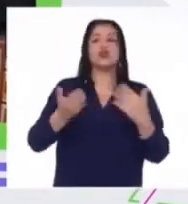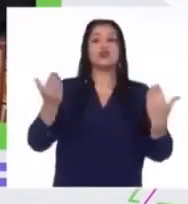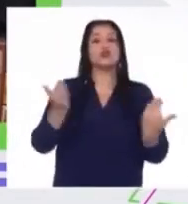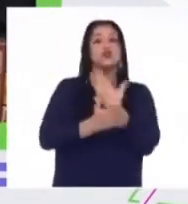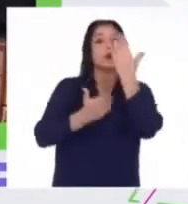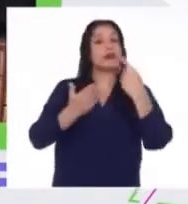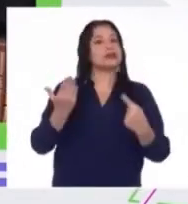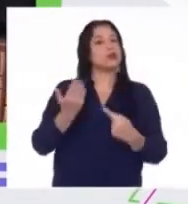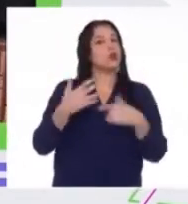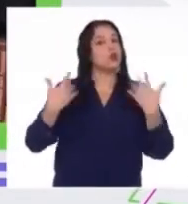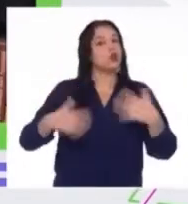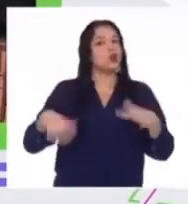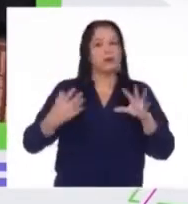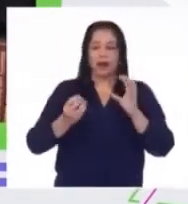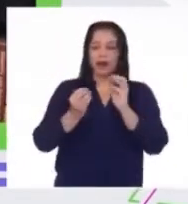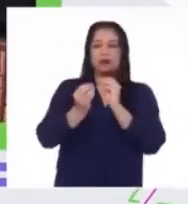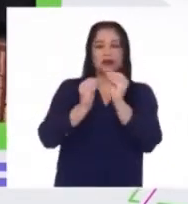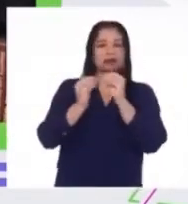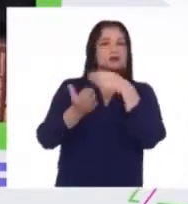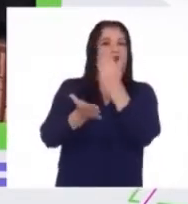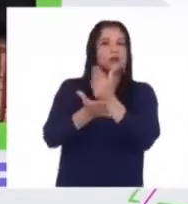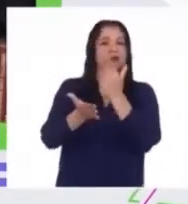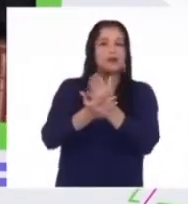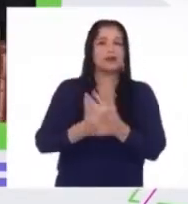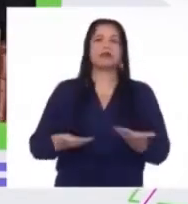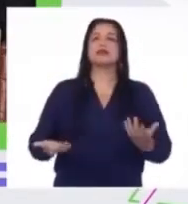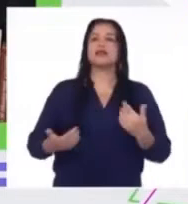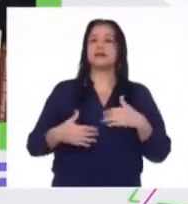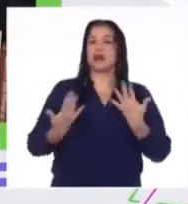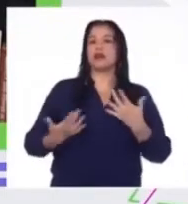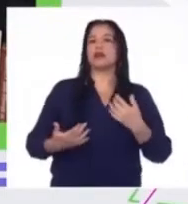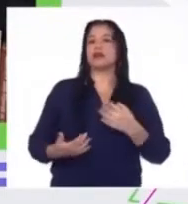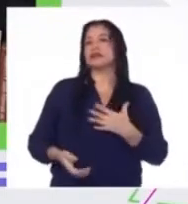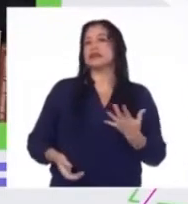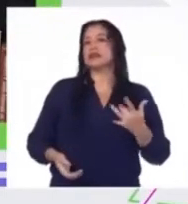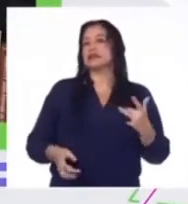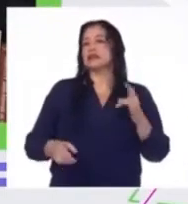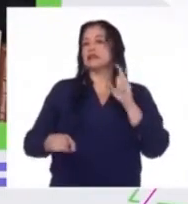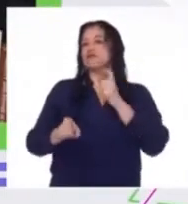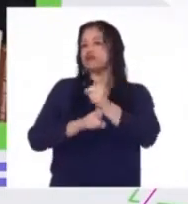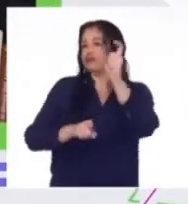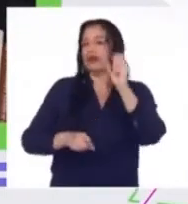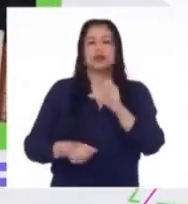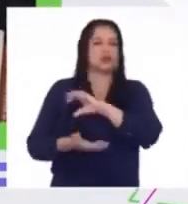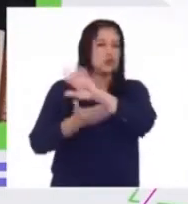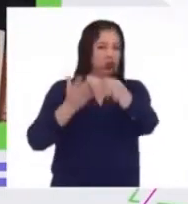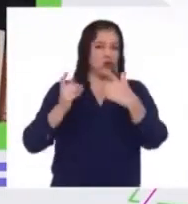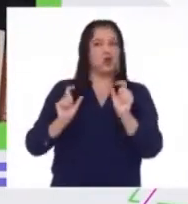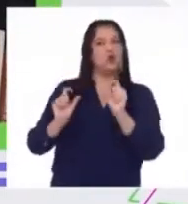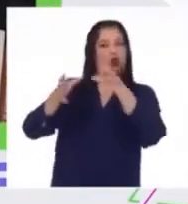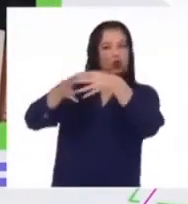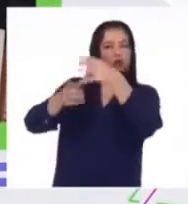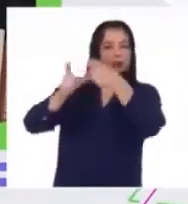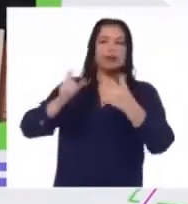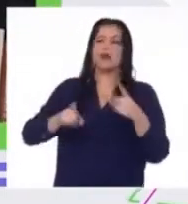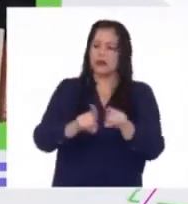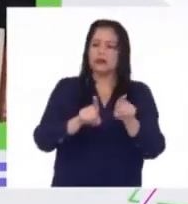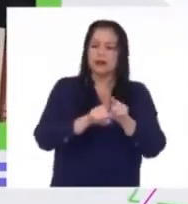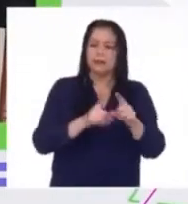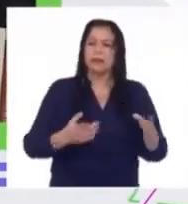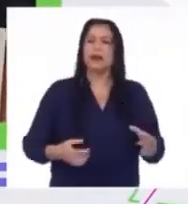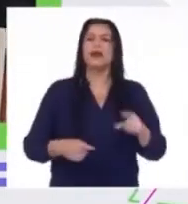innovadoras para los problemas que atañen a todo un colectivo. y donde también se han